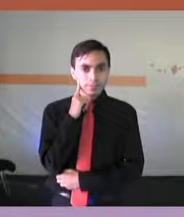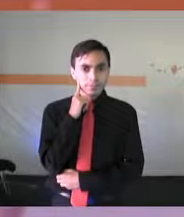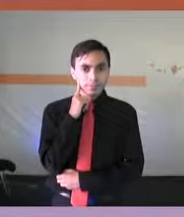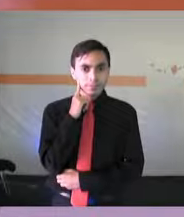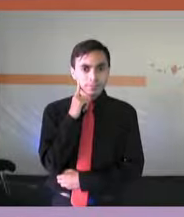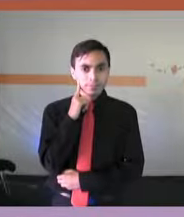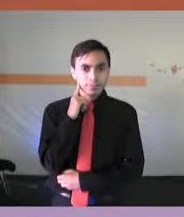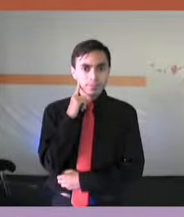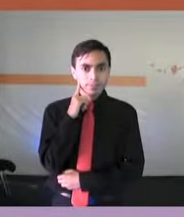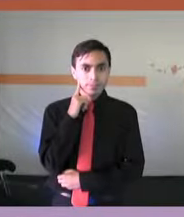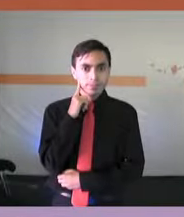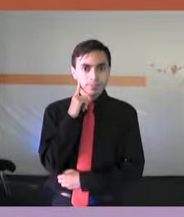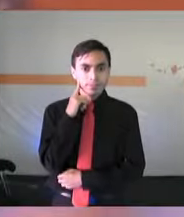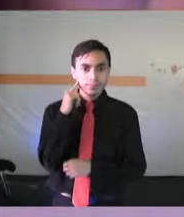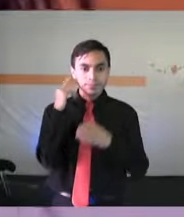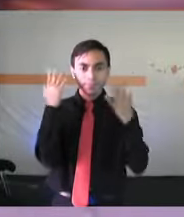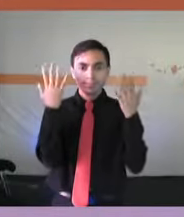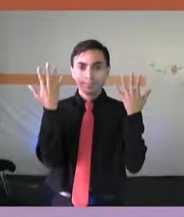¡Un grito bien!